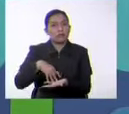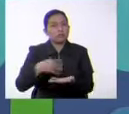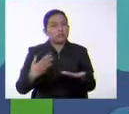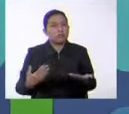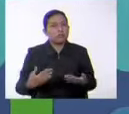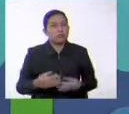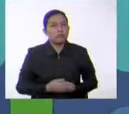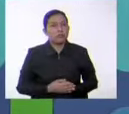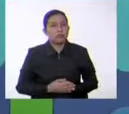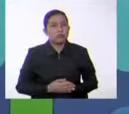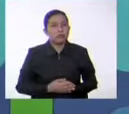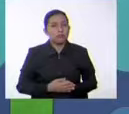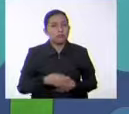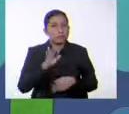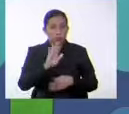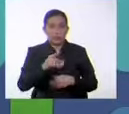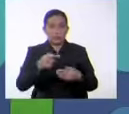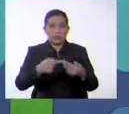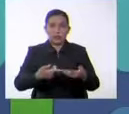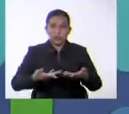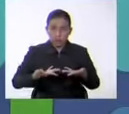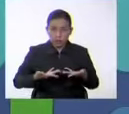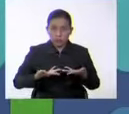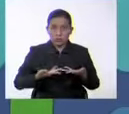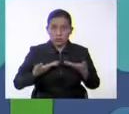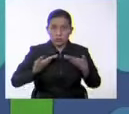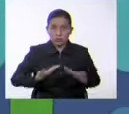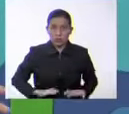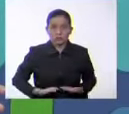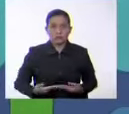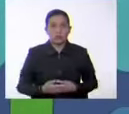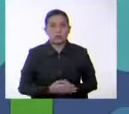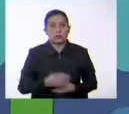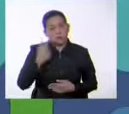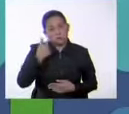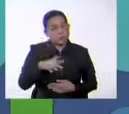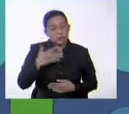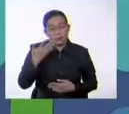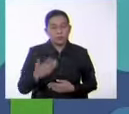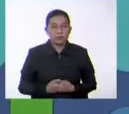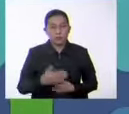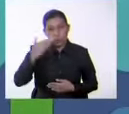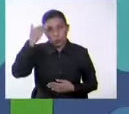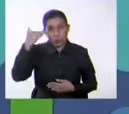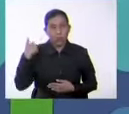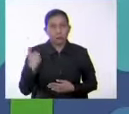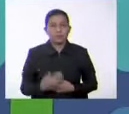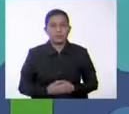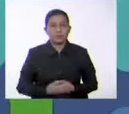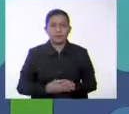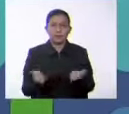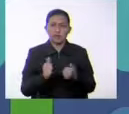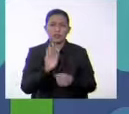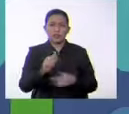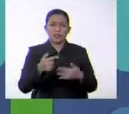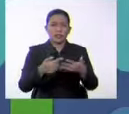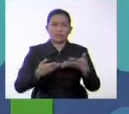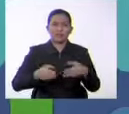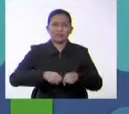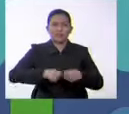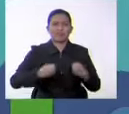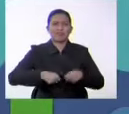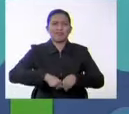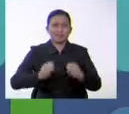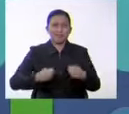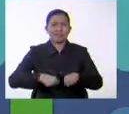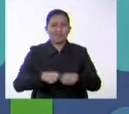son parte de estos derechos humanos, por decir también las mujeres, que a veces sus derechos se vulneran también